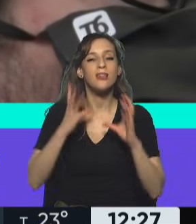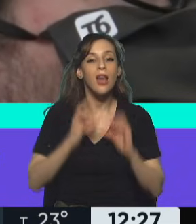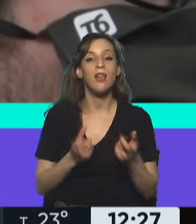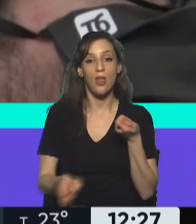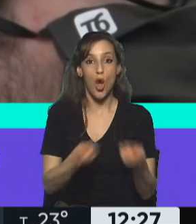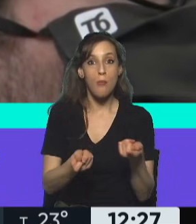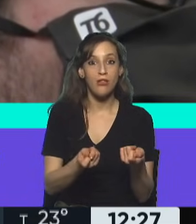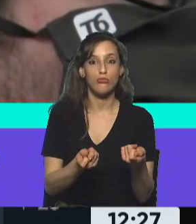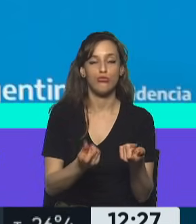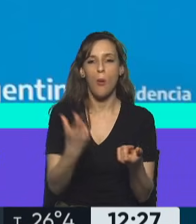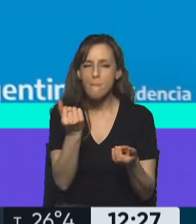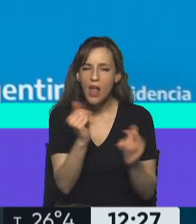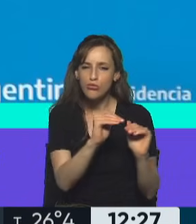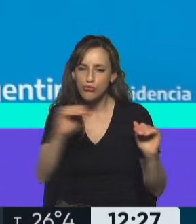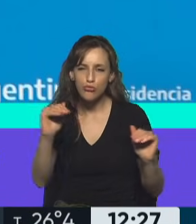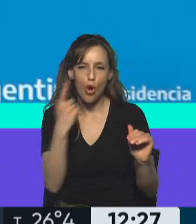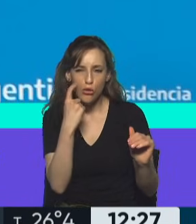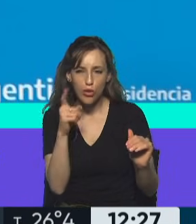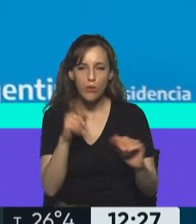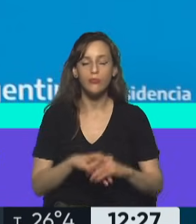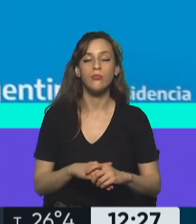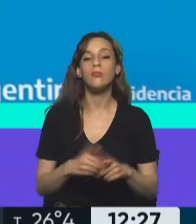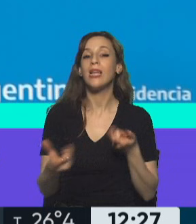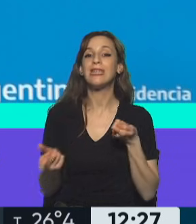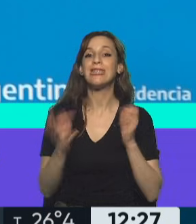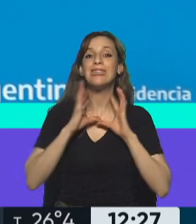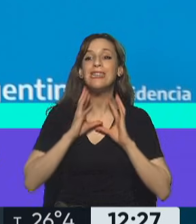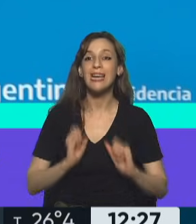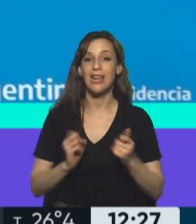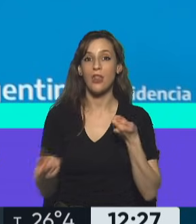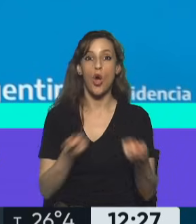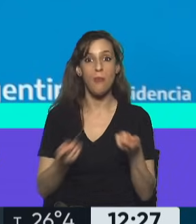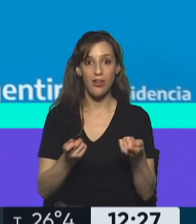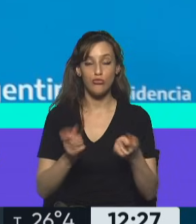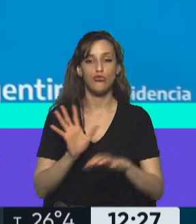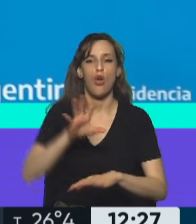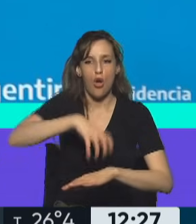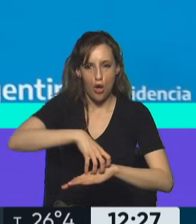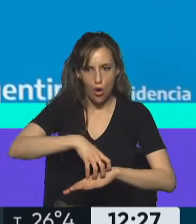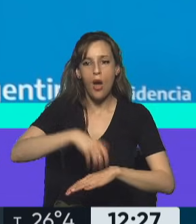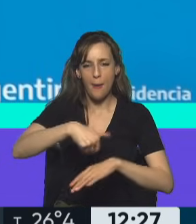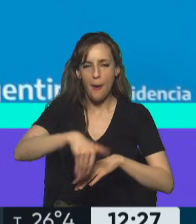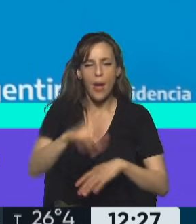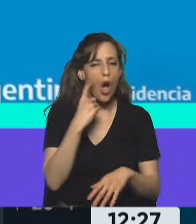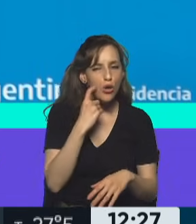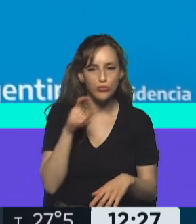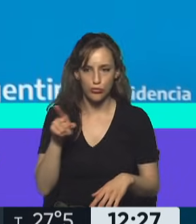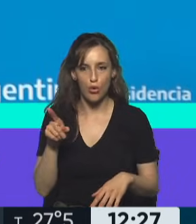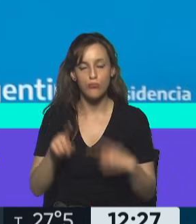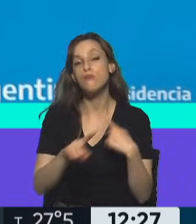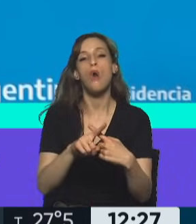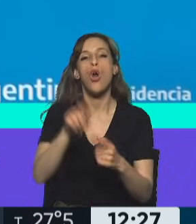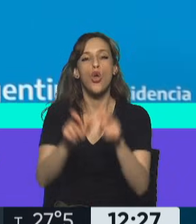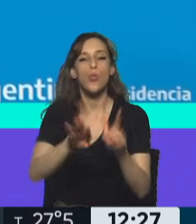controlar los precios? La Secretaría de Comercio está ampliando sus posibilidades de control, no solo a través de las denuncias de los ciudadanos, sino también en los acuerdos que está